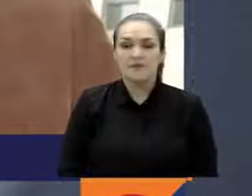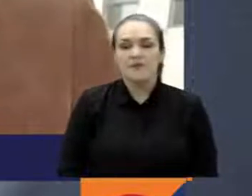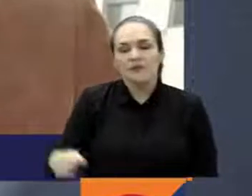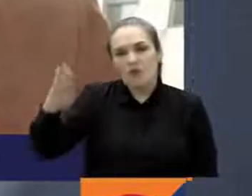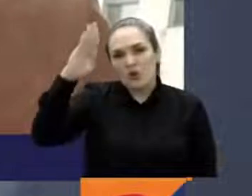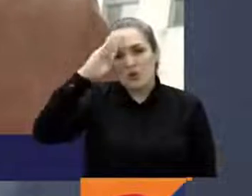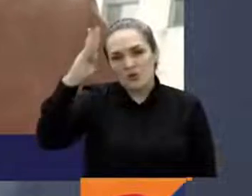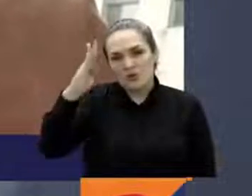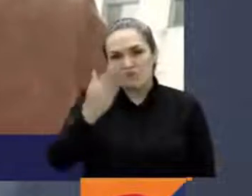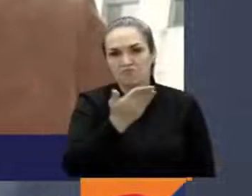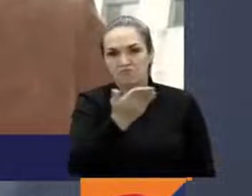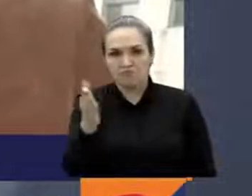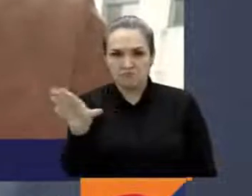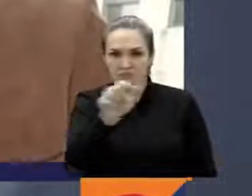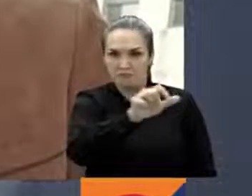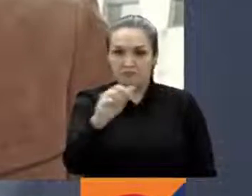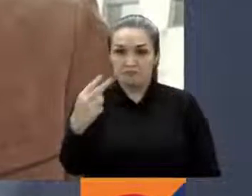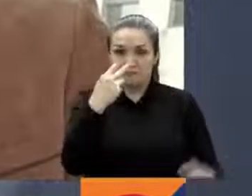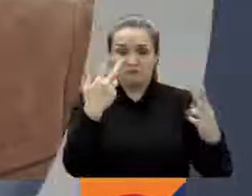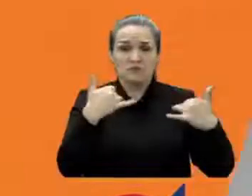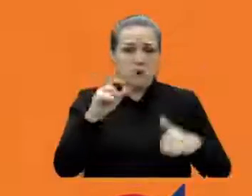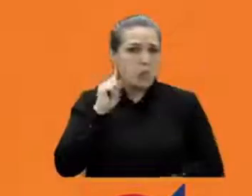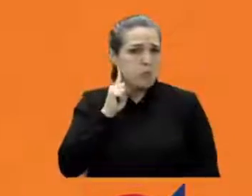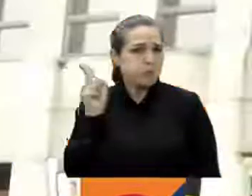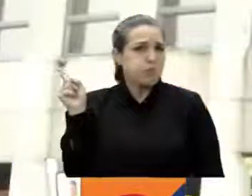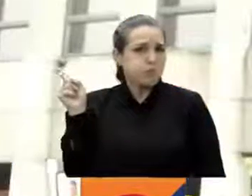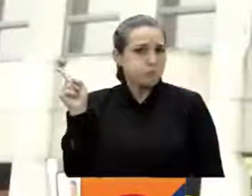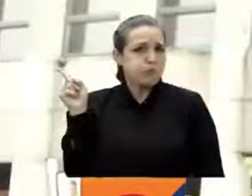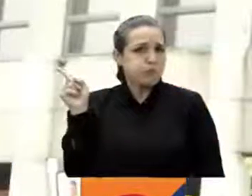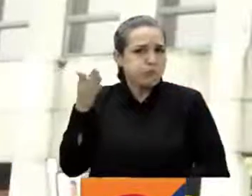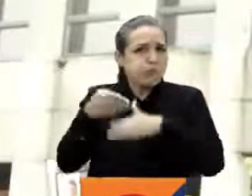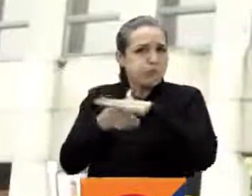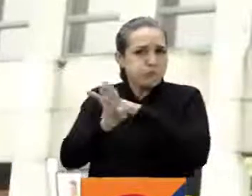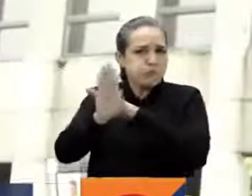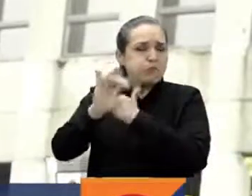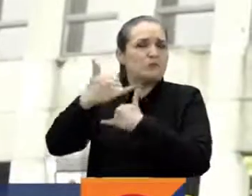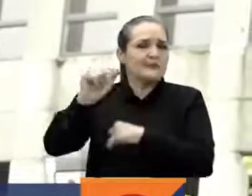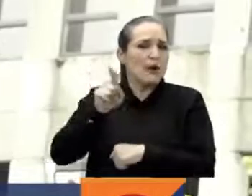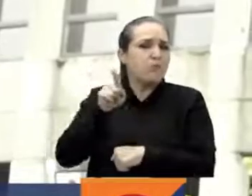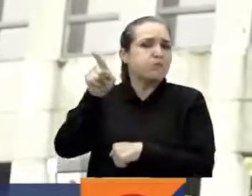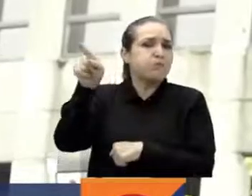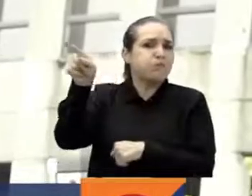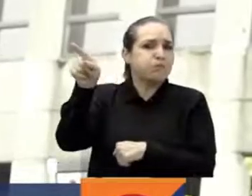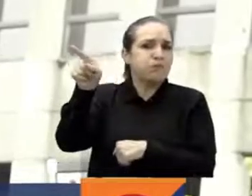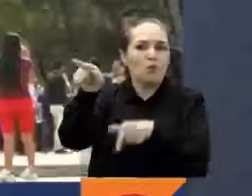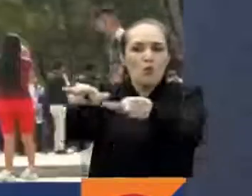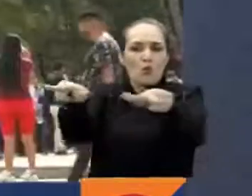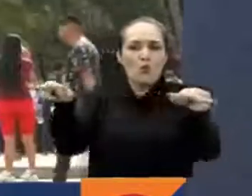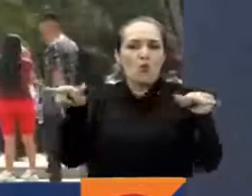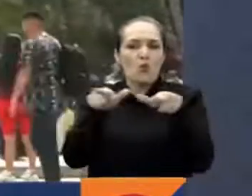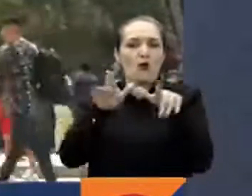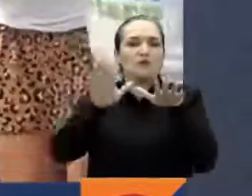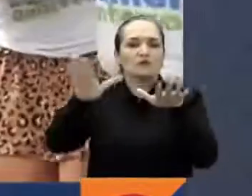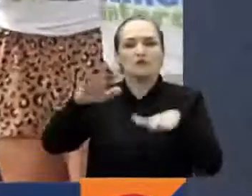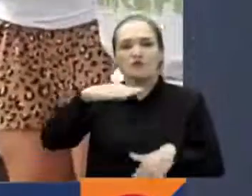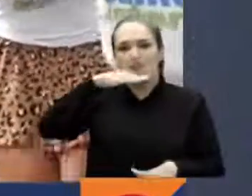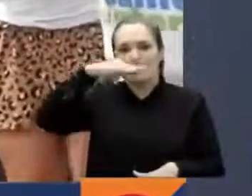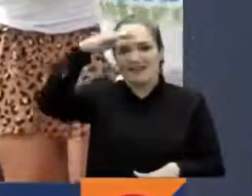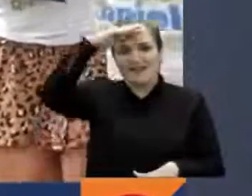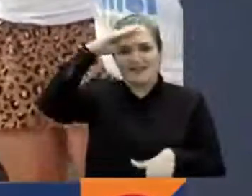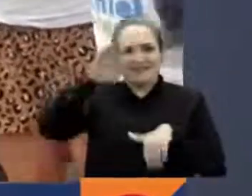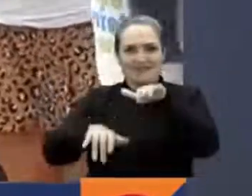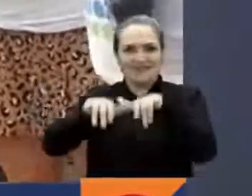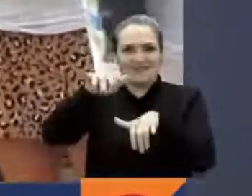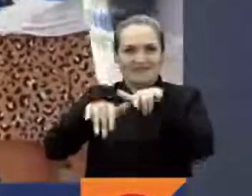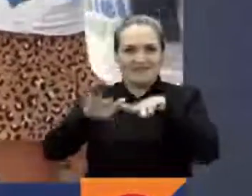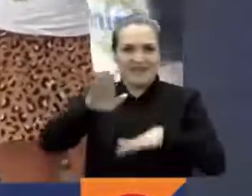Hola Carolina, televidentes, pues sí, ya se encuentra ahora mismo ya instalado en el puesto 12 de la alcaldía de Medellín, donde queda su oficina,